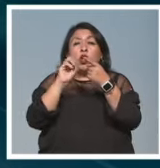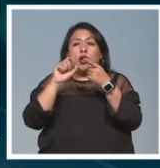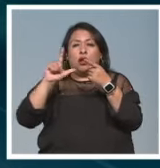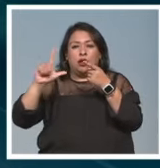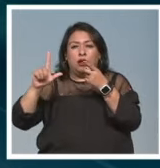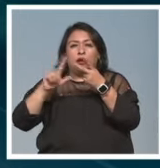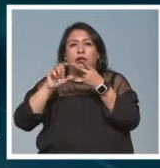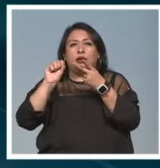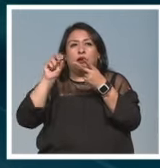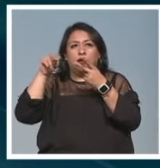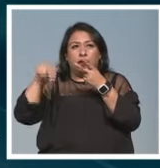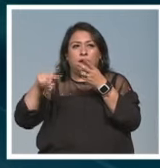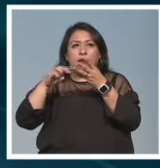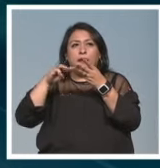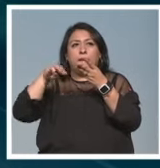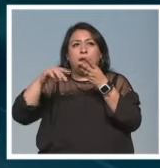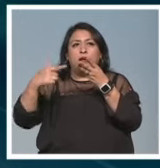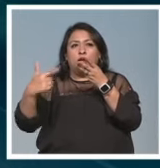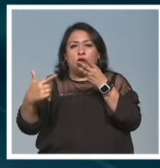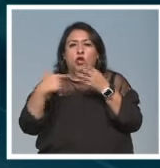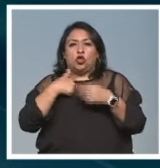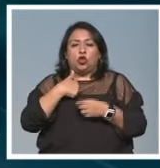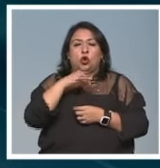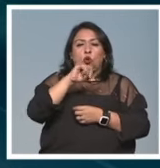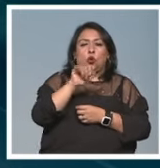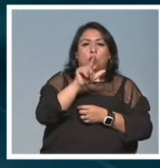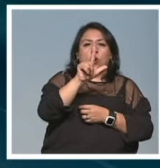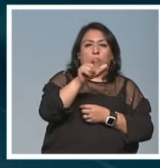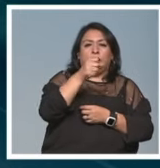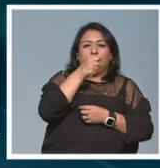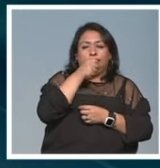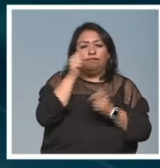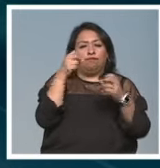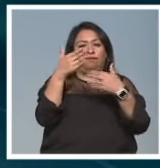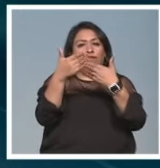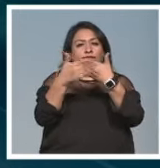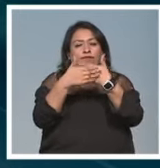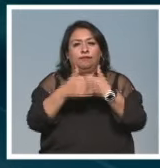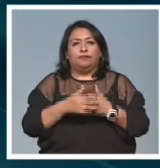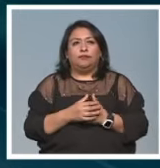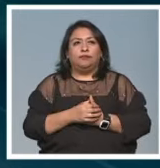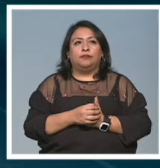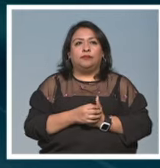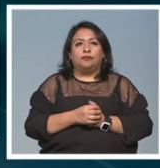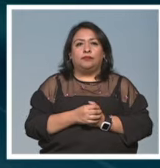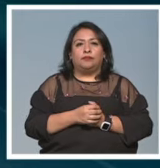Buendía, Saúl Nieto, Miguel González, yo soy Julio López. Nos vemos la próxima.